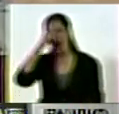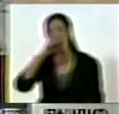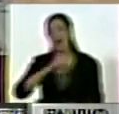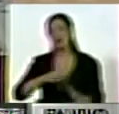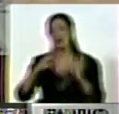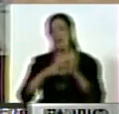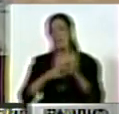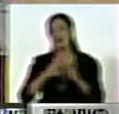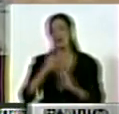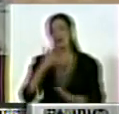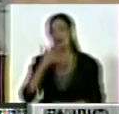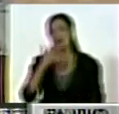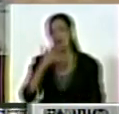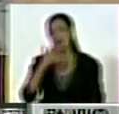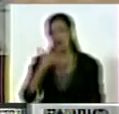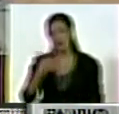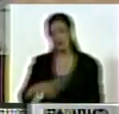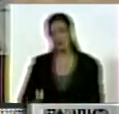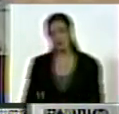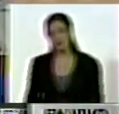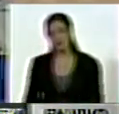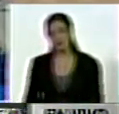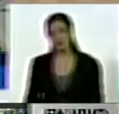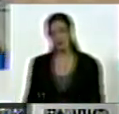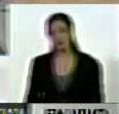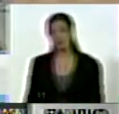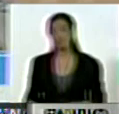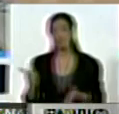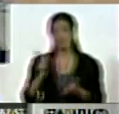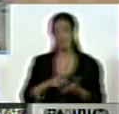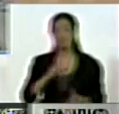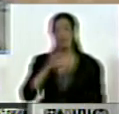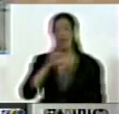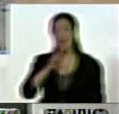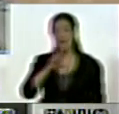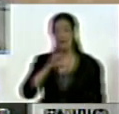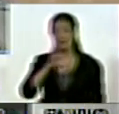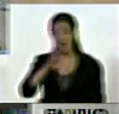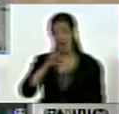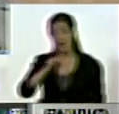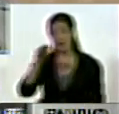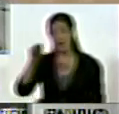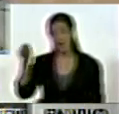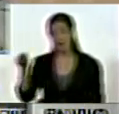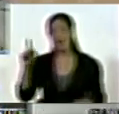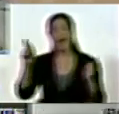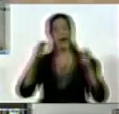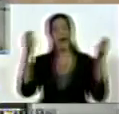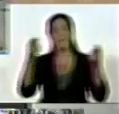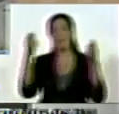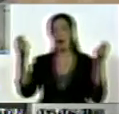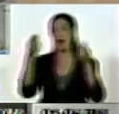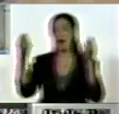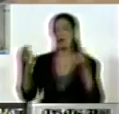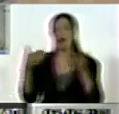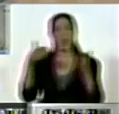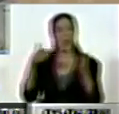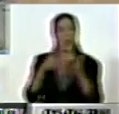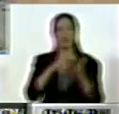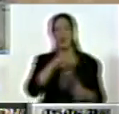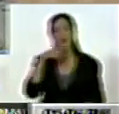año 2003. El papel que ha jugado CNN en campañas mediáticas contra